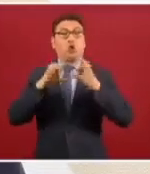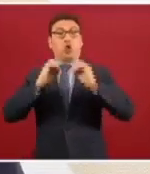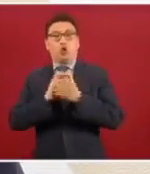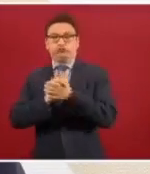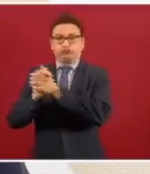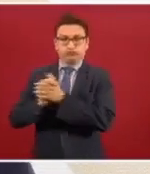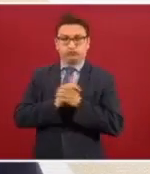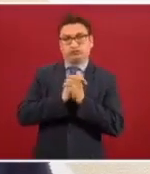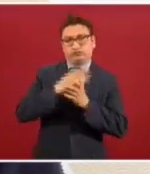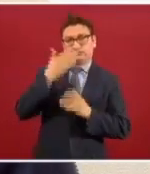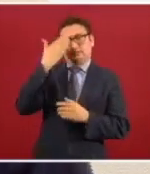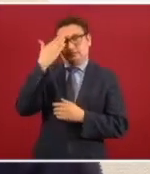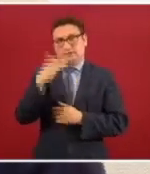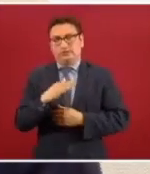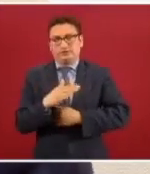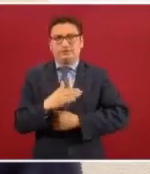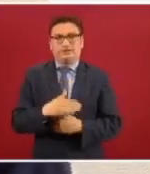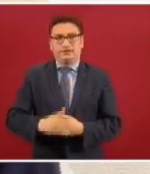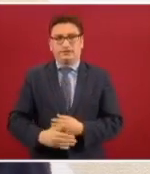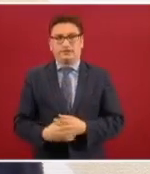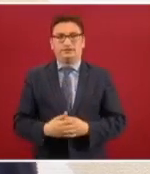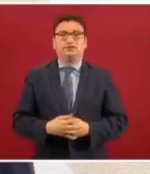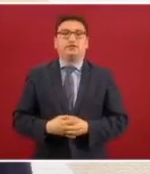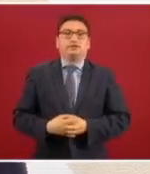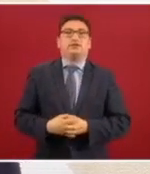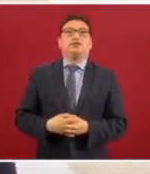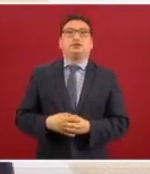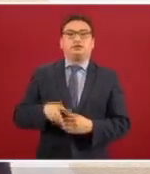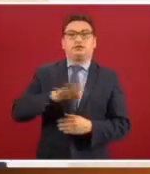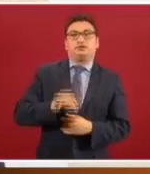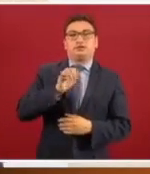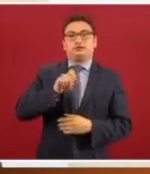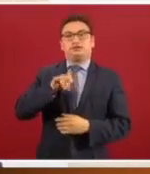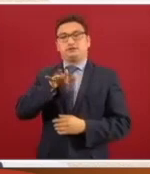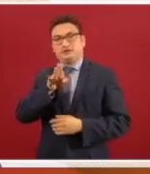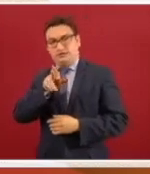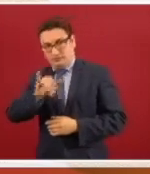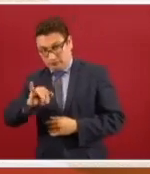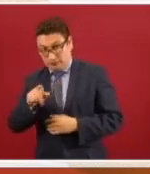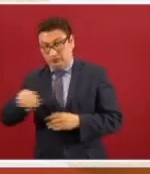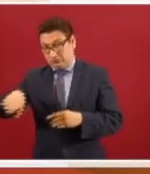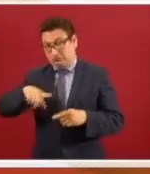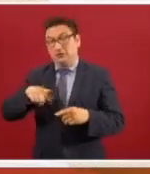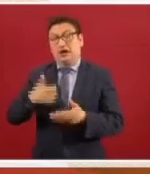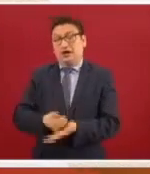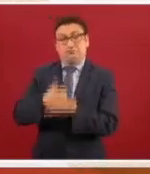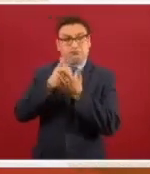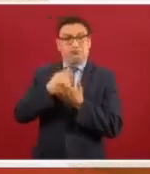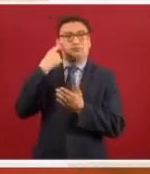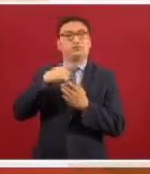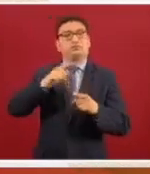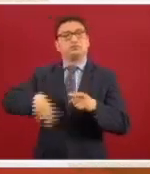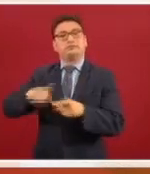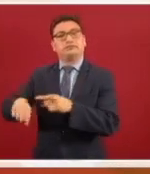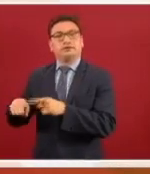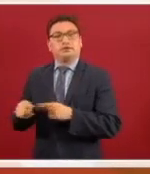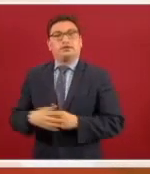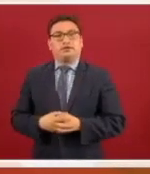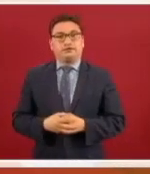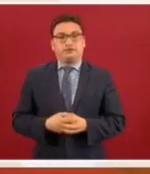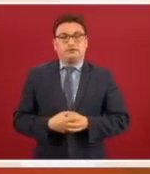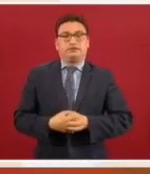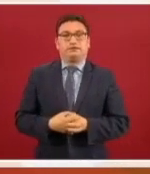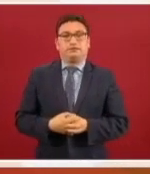por el Instituto para devolver al pueblo lo robado. Aclaro que no habrá